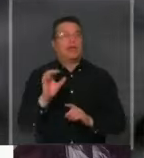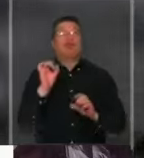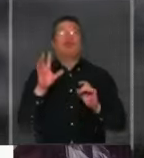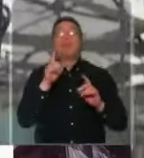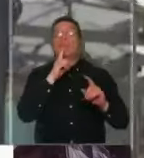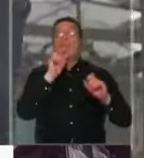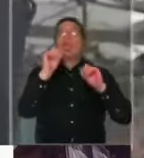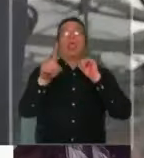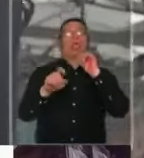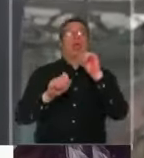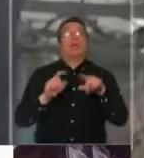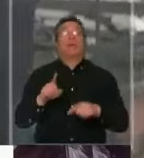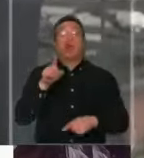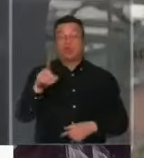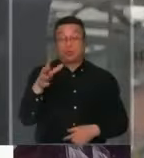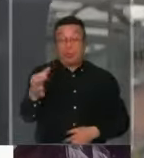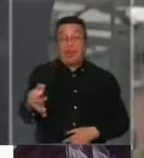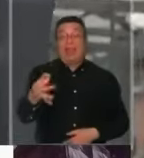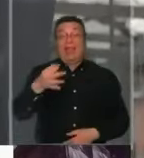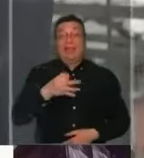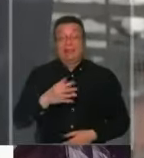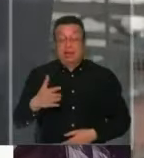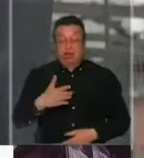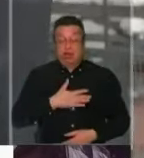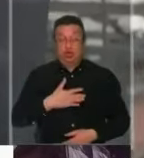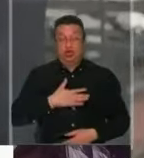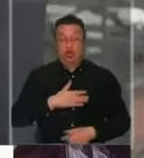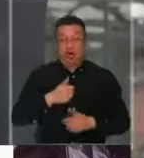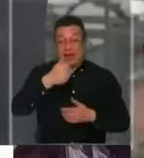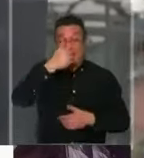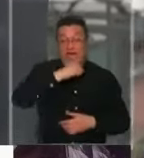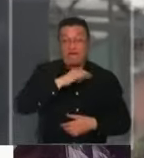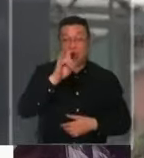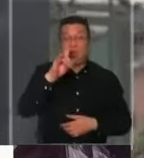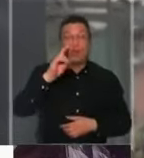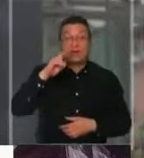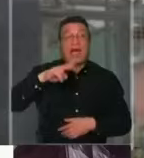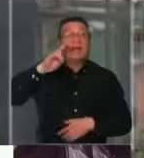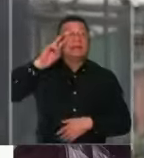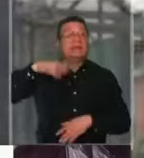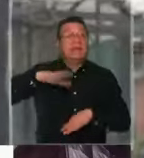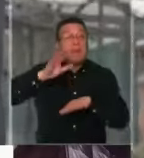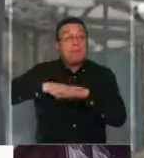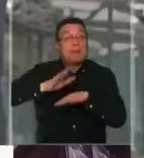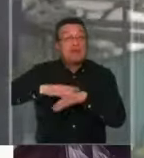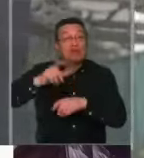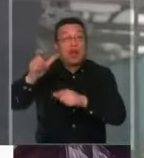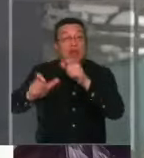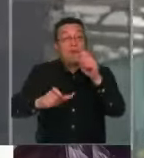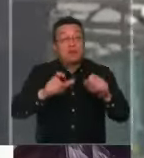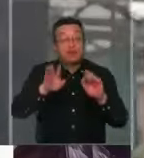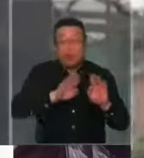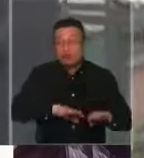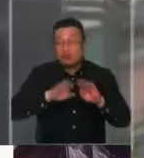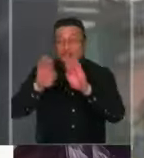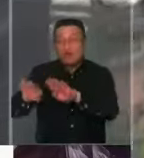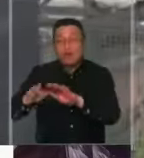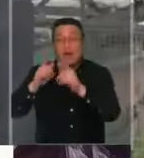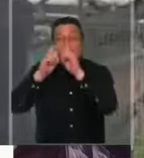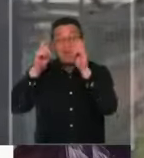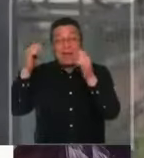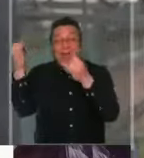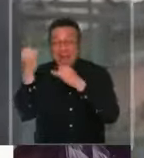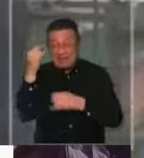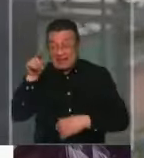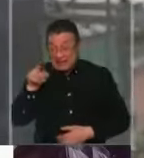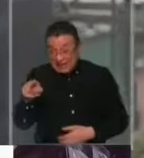así. Lo que usted me está mencionando es que yo saqué clave única sin consentimiento de personas para patrocinar una campaña independiente. Exacto.